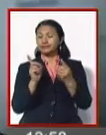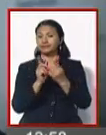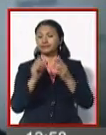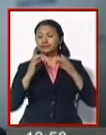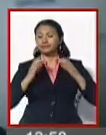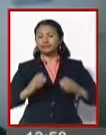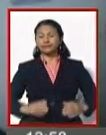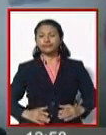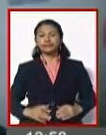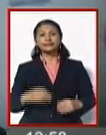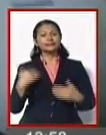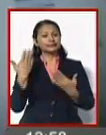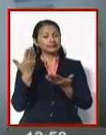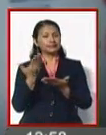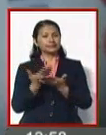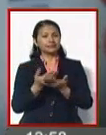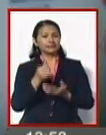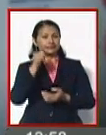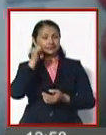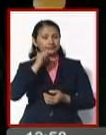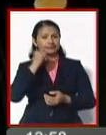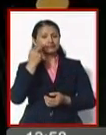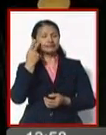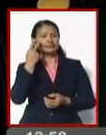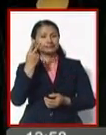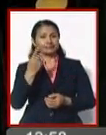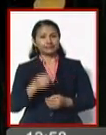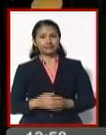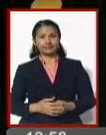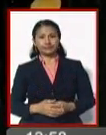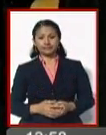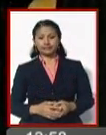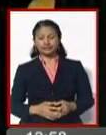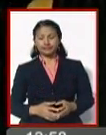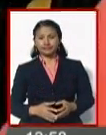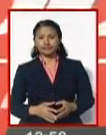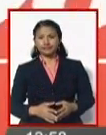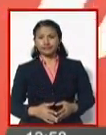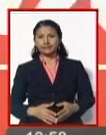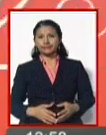Encontraron un cuerpo. Está viniendo la señora Gulsum para reconocerlo.